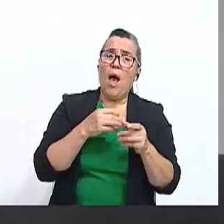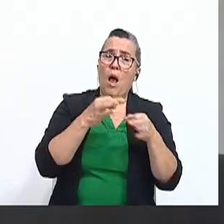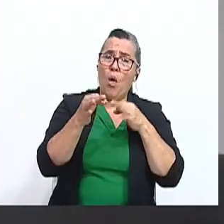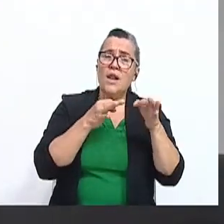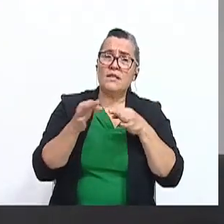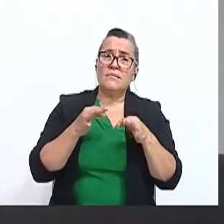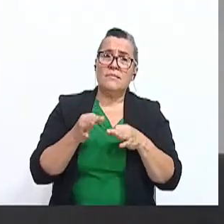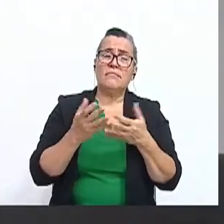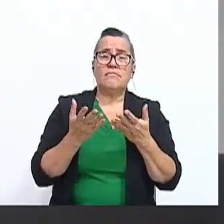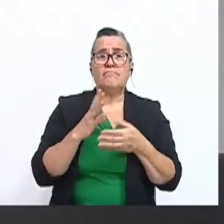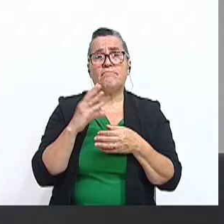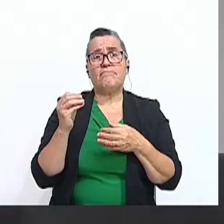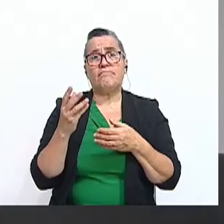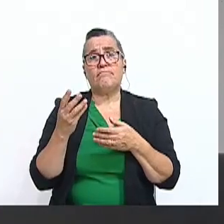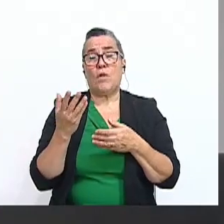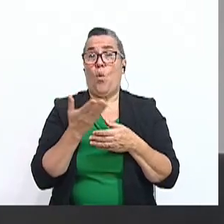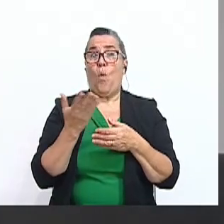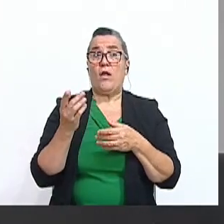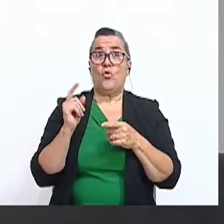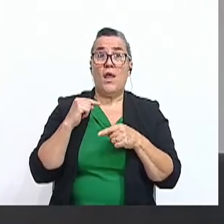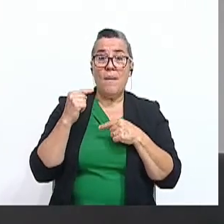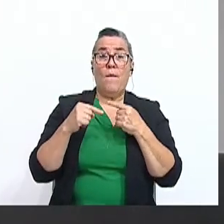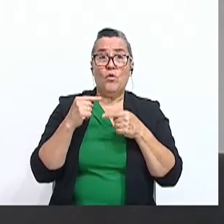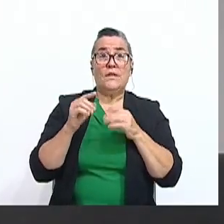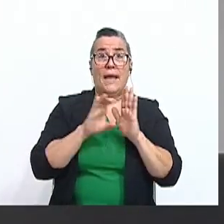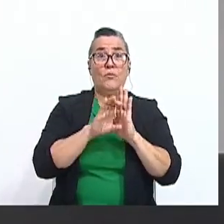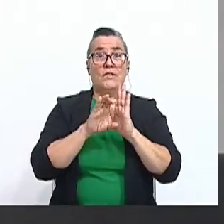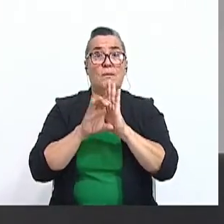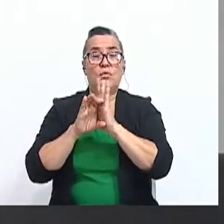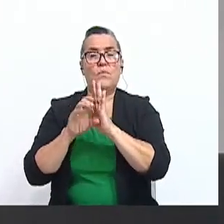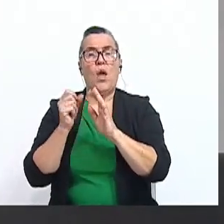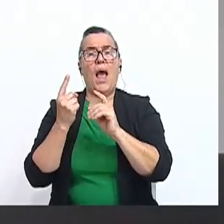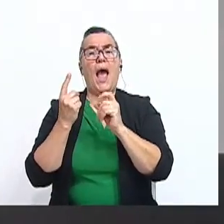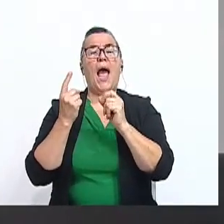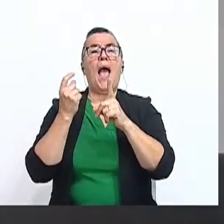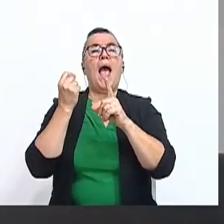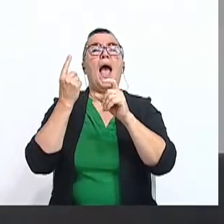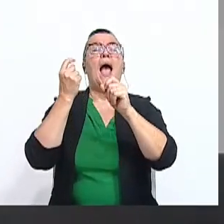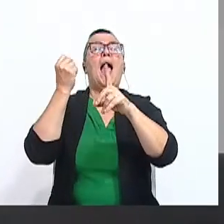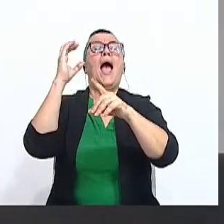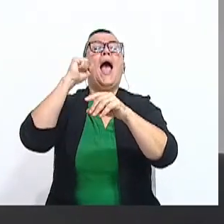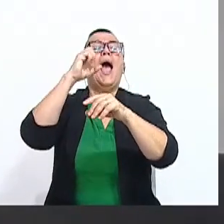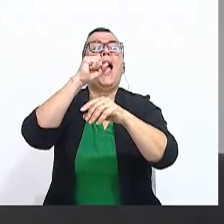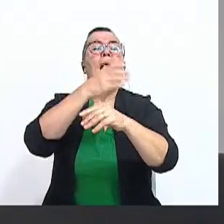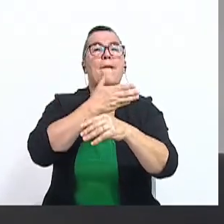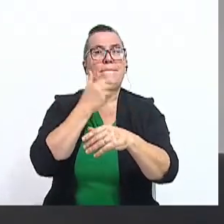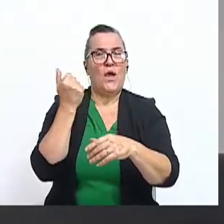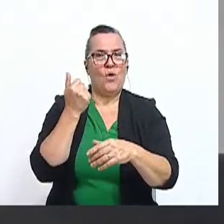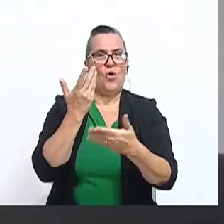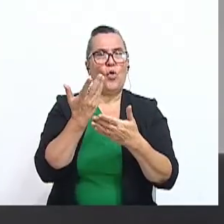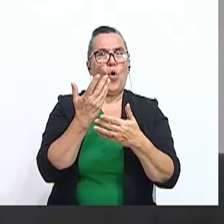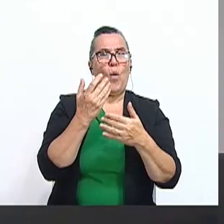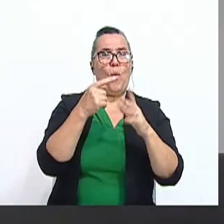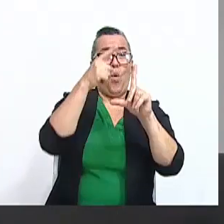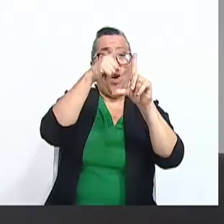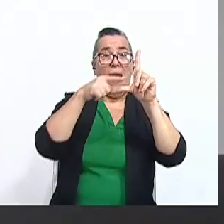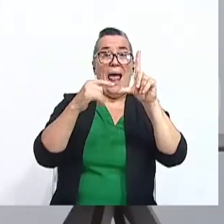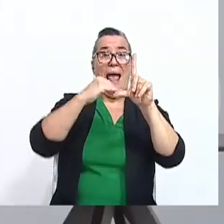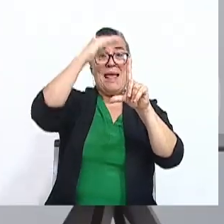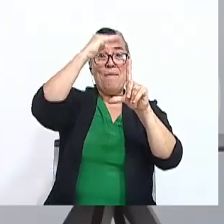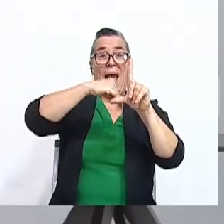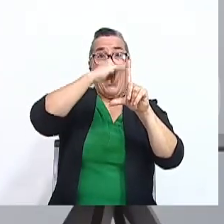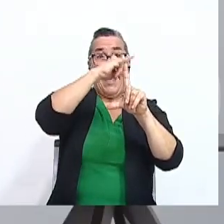explicación, y cuando íbamos haciendo más ejemplos, iba entendiendo mejor cómo sacar la imagen de una